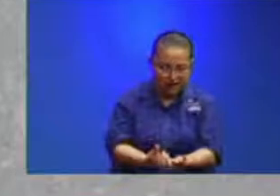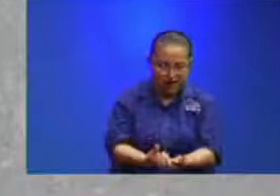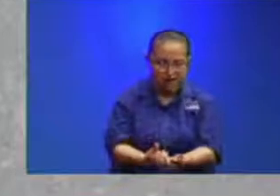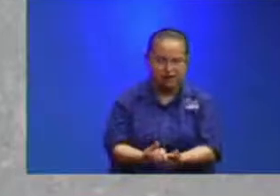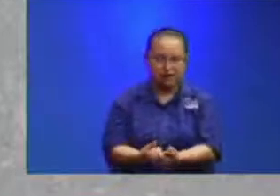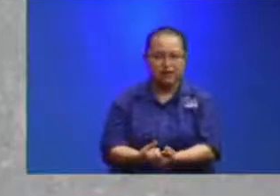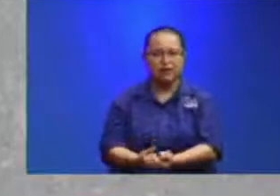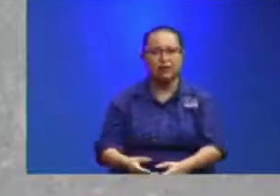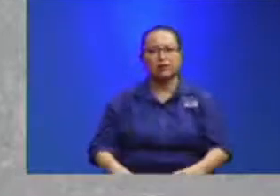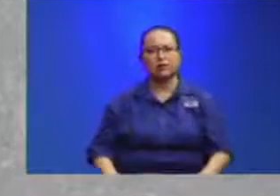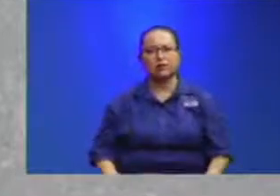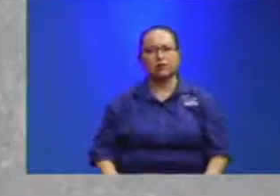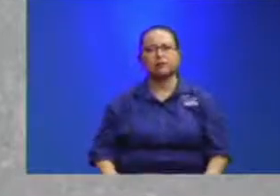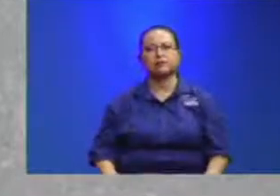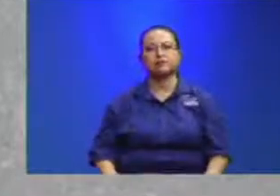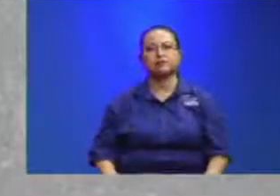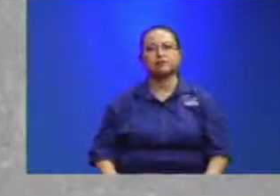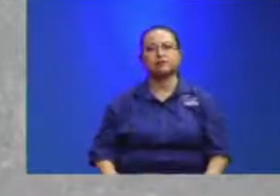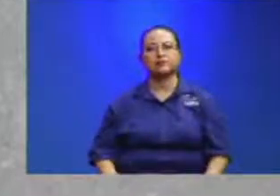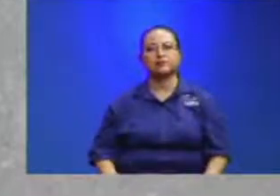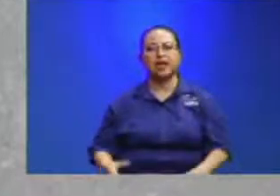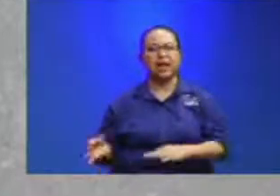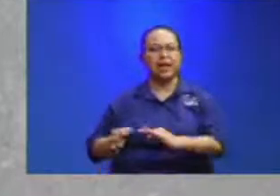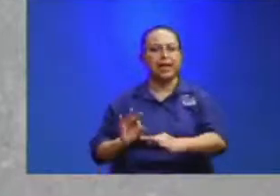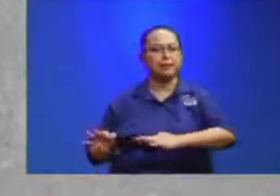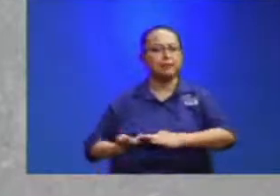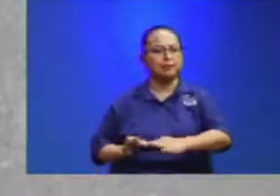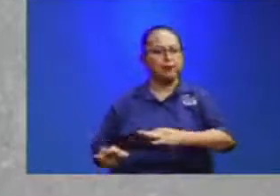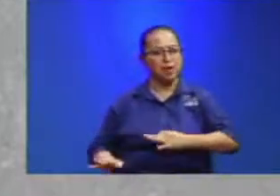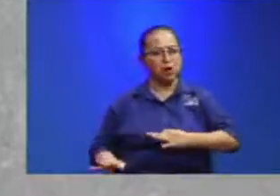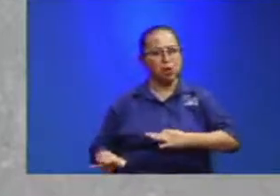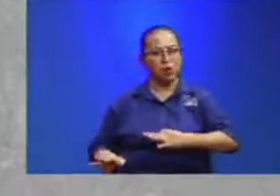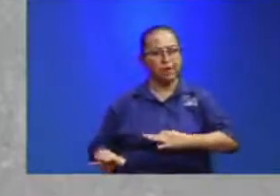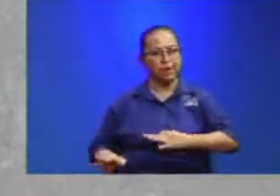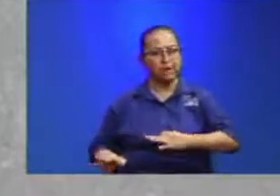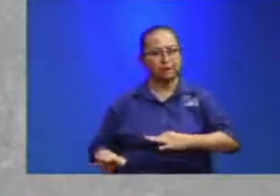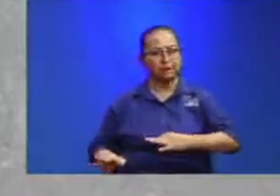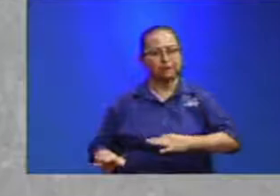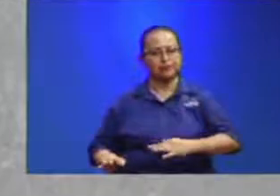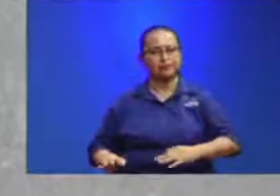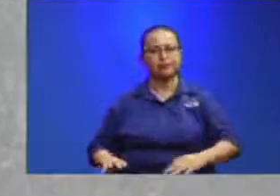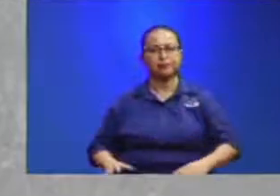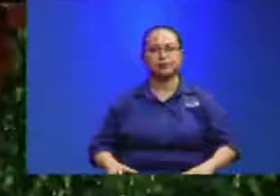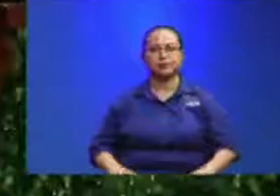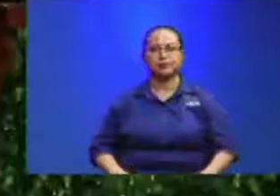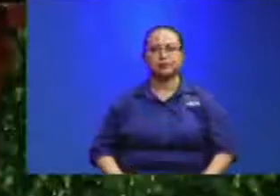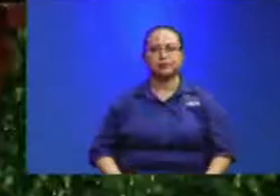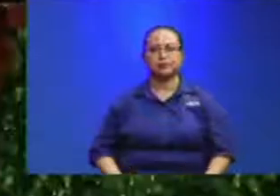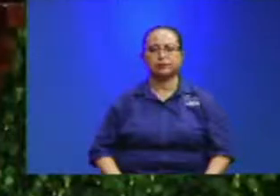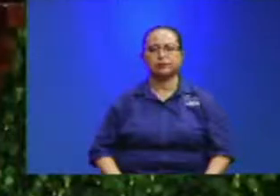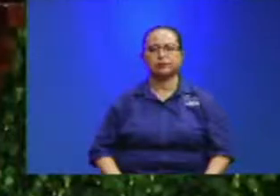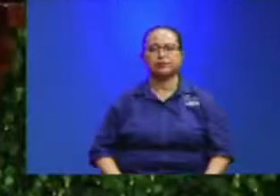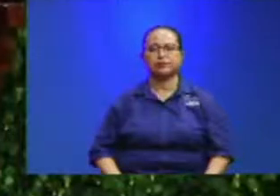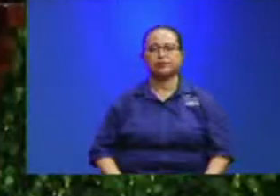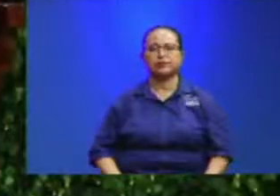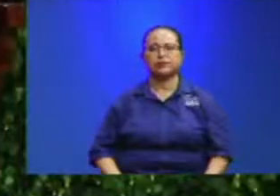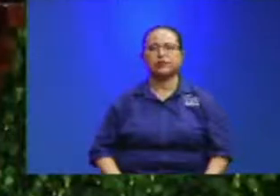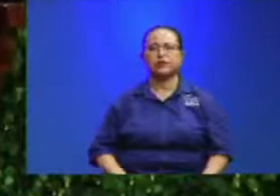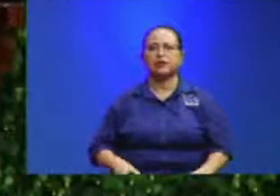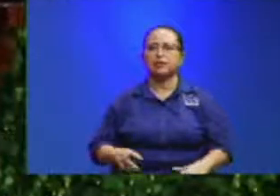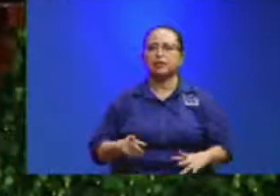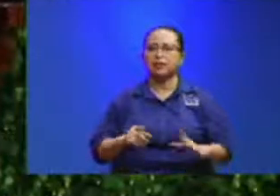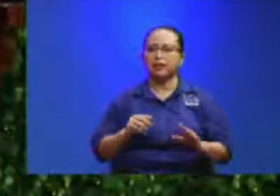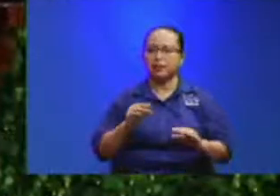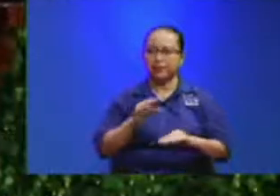voy a sacarle de mí de mi presentación para ver si tengo aquí una cosa